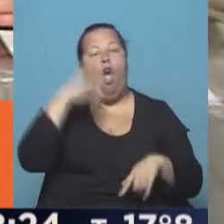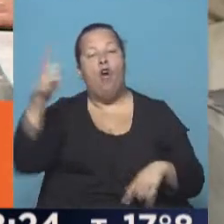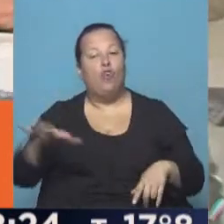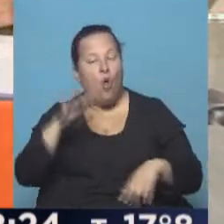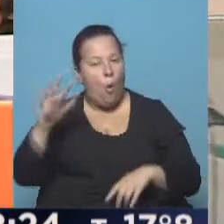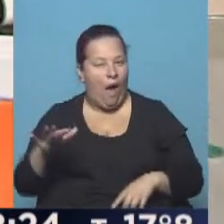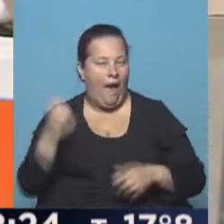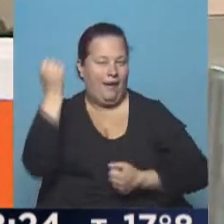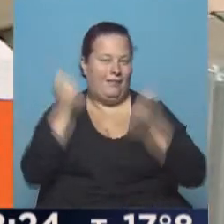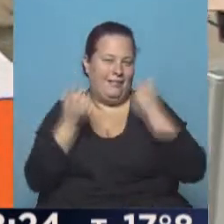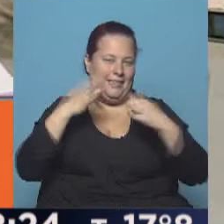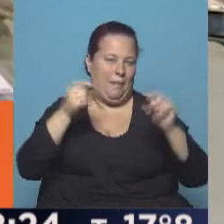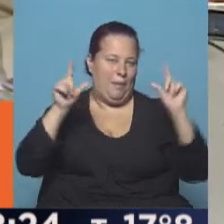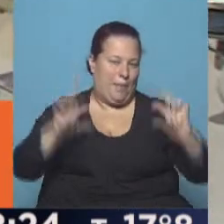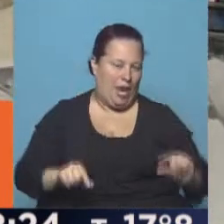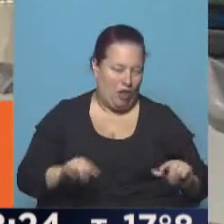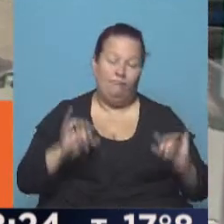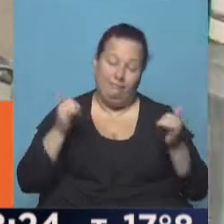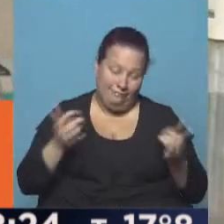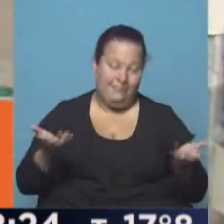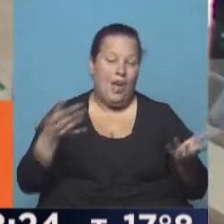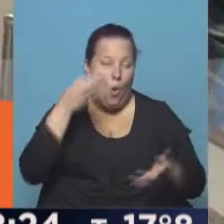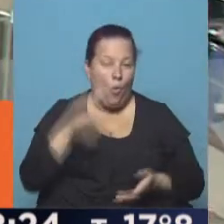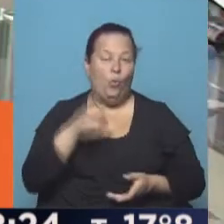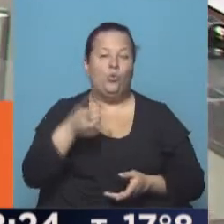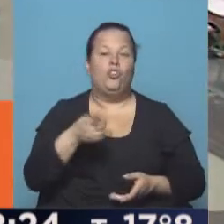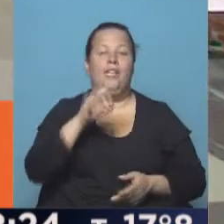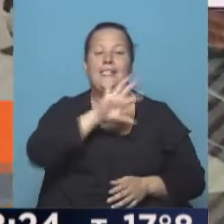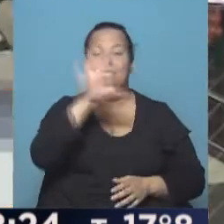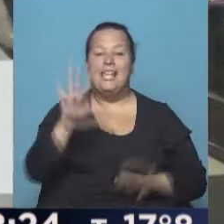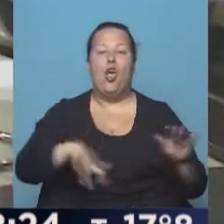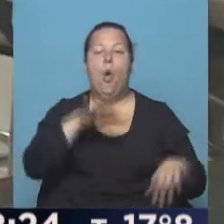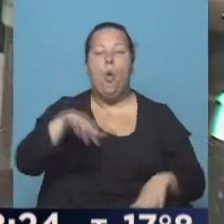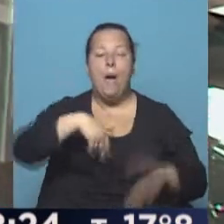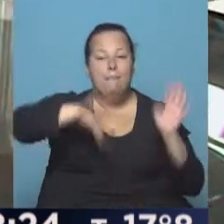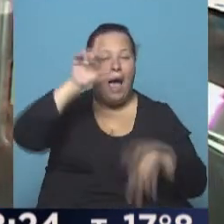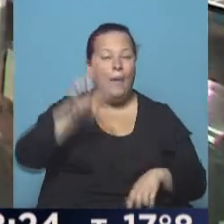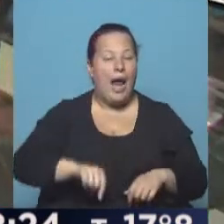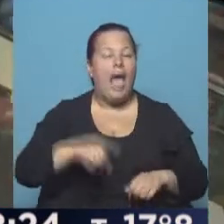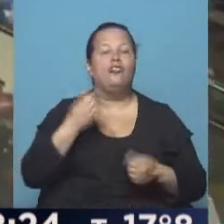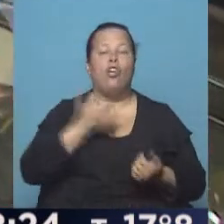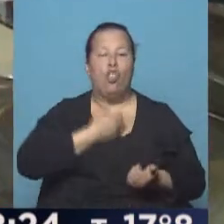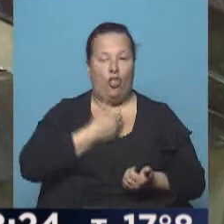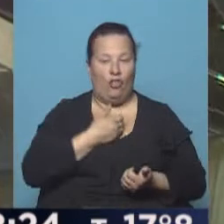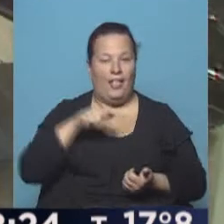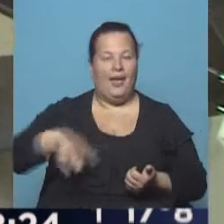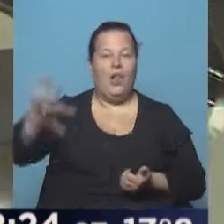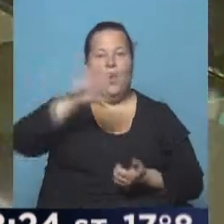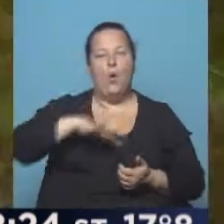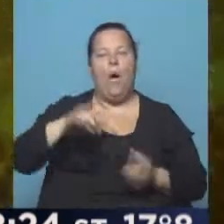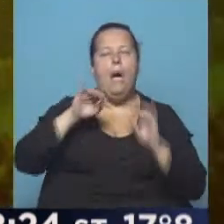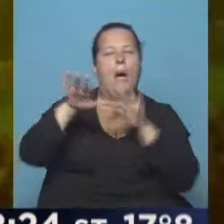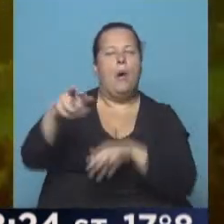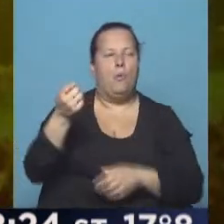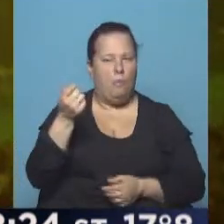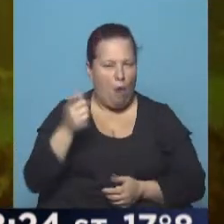destinos los precios pueden estar más bajos. Sí, justamente tenemos, bueno, los 5 destinos más baratos se encuentran en estas zonas por ahí menos